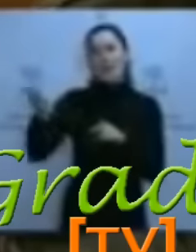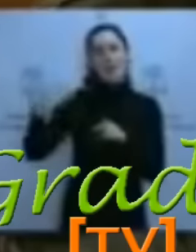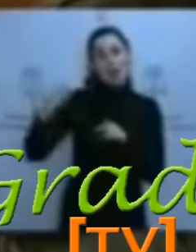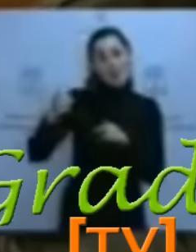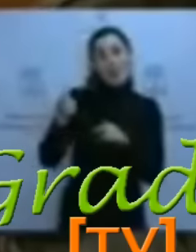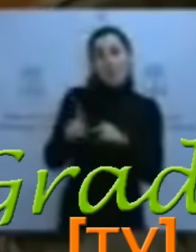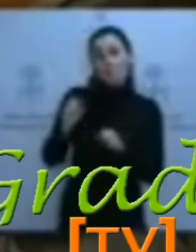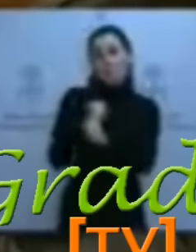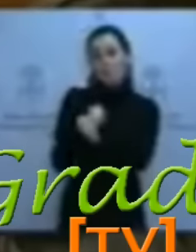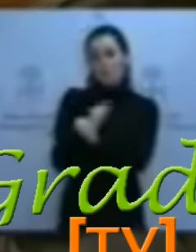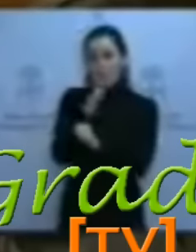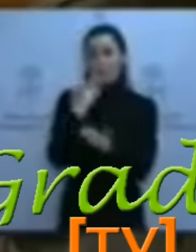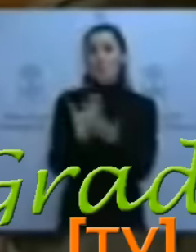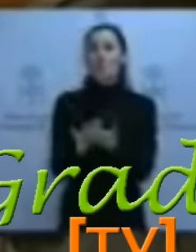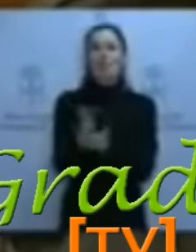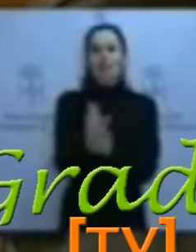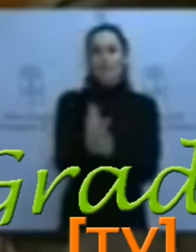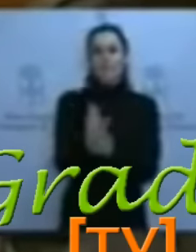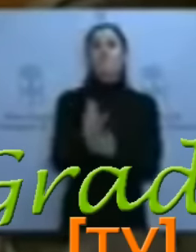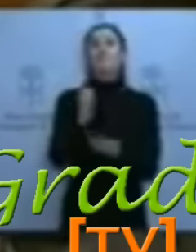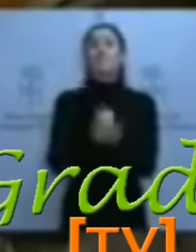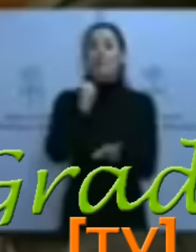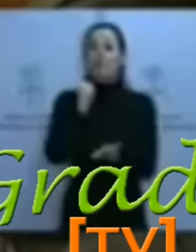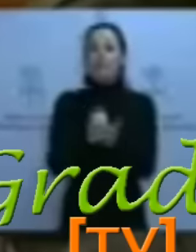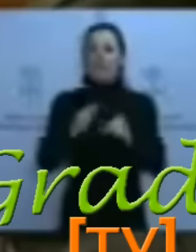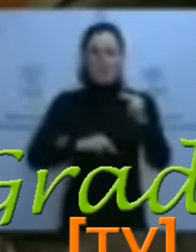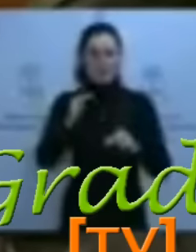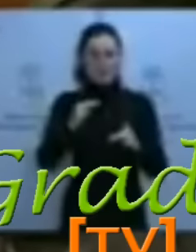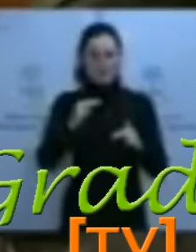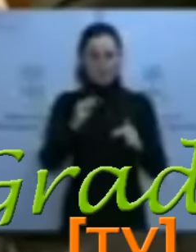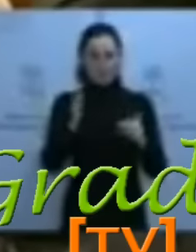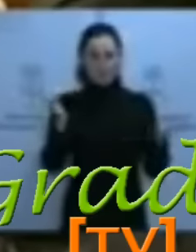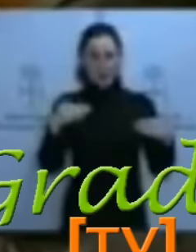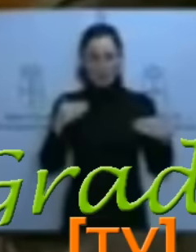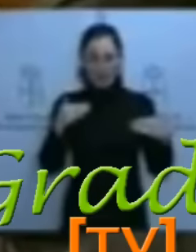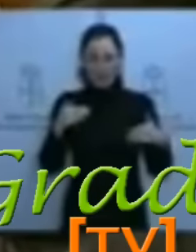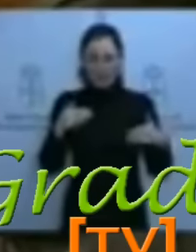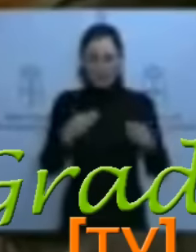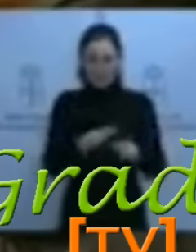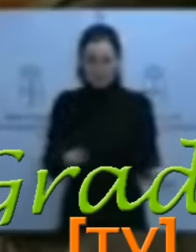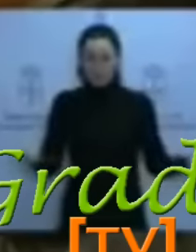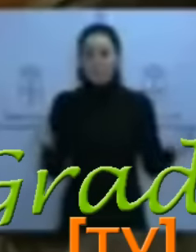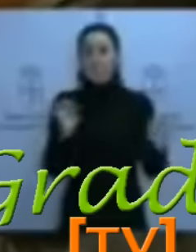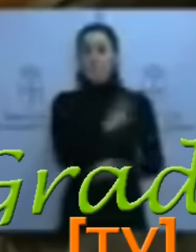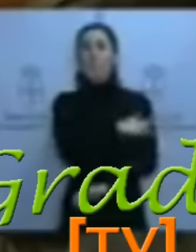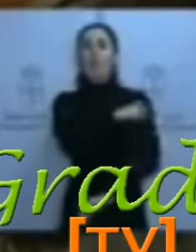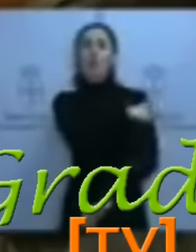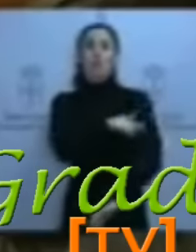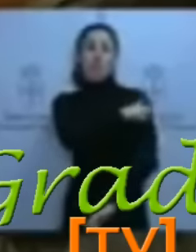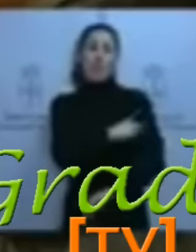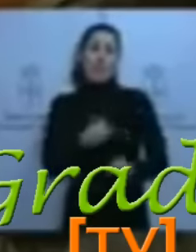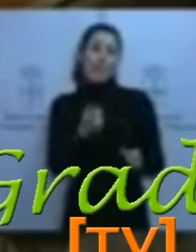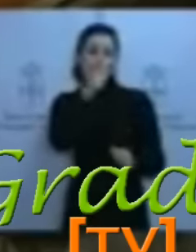certificar obras no realizadas. Y máxime, cuando concejales del Partido Socialista tenían